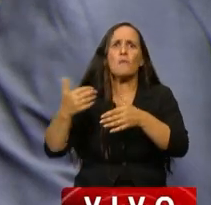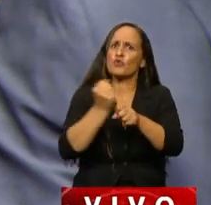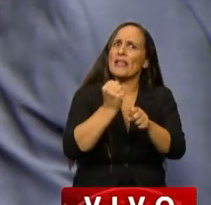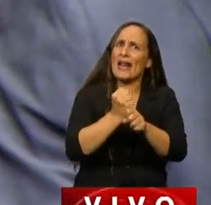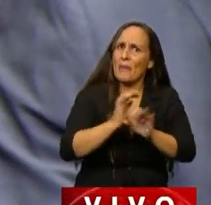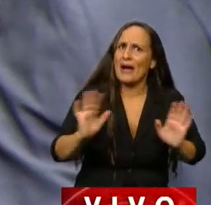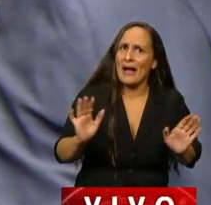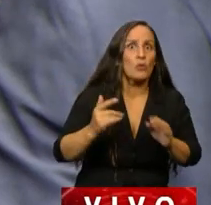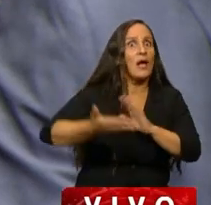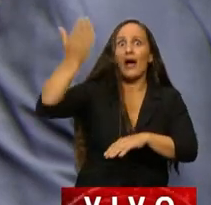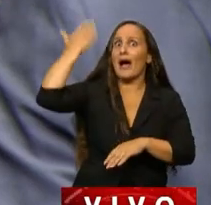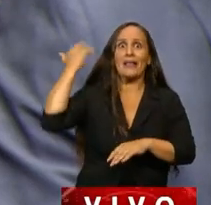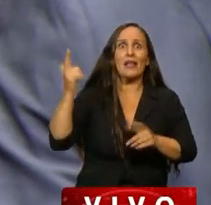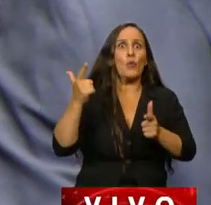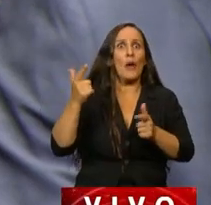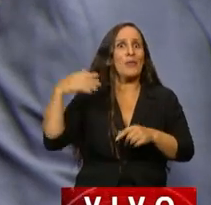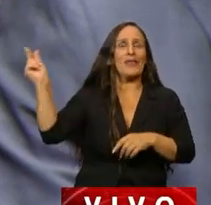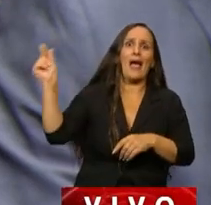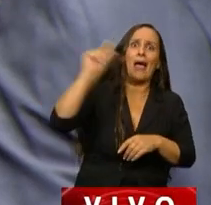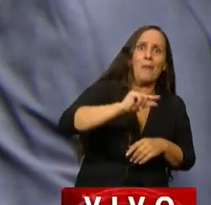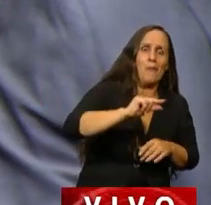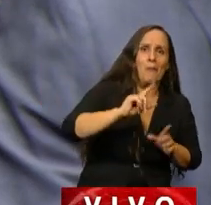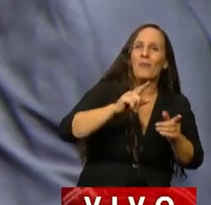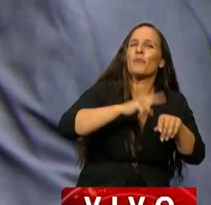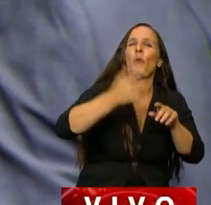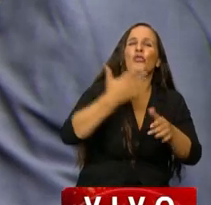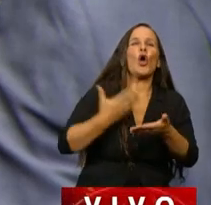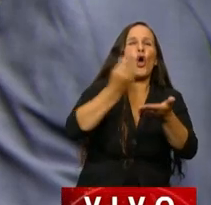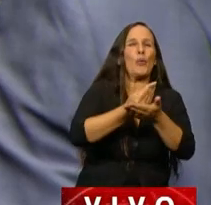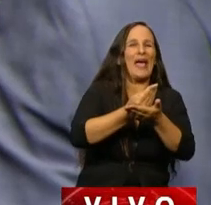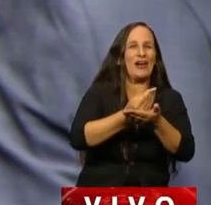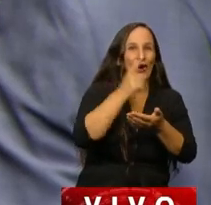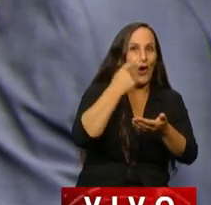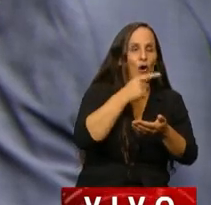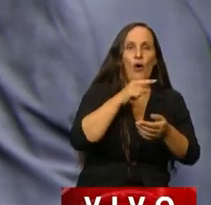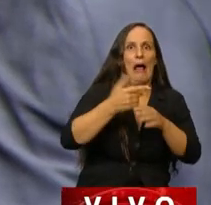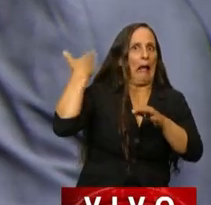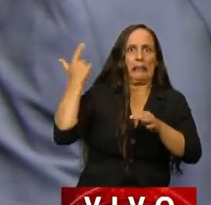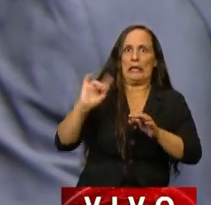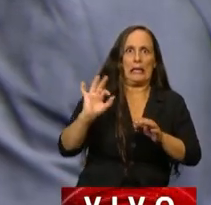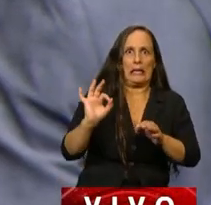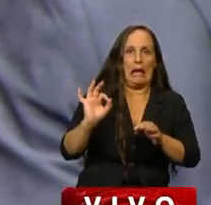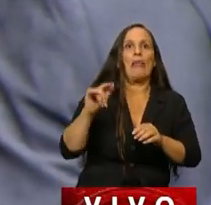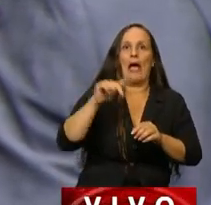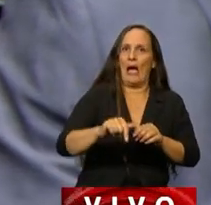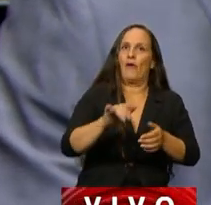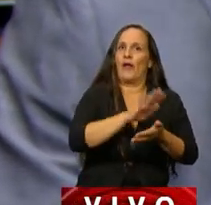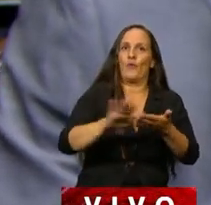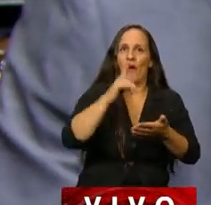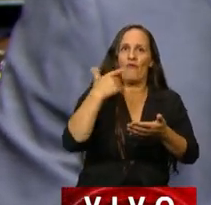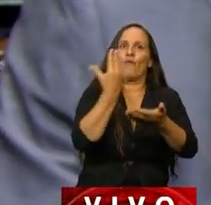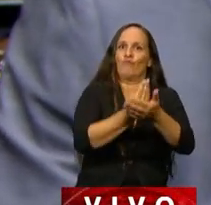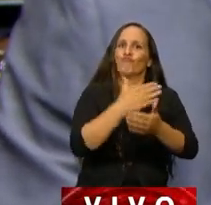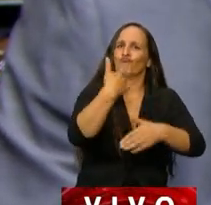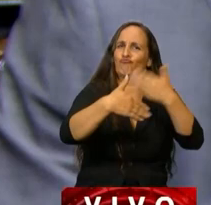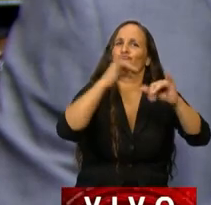teniendo, porque no teníamos crédito externo cuando subió el gobierno y hemos creado un incipiente mercado de capitales.